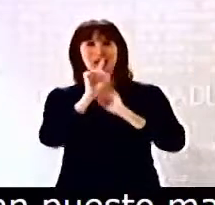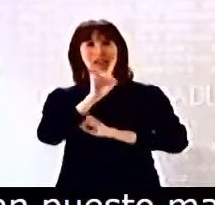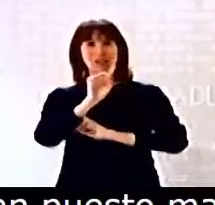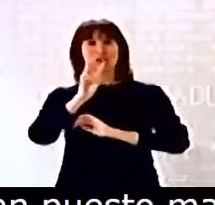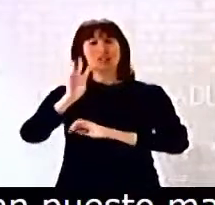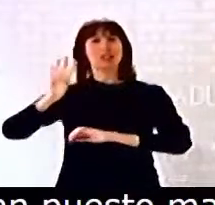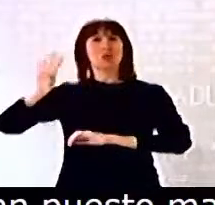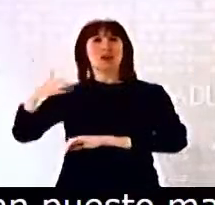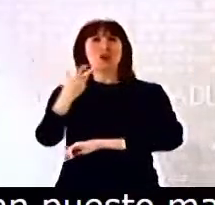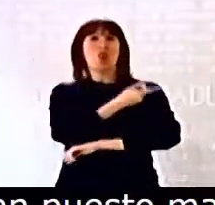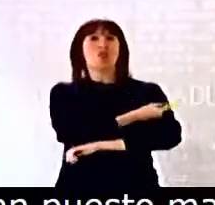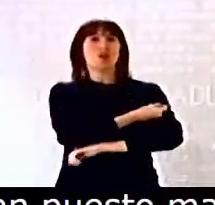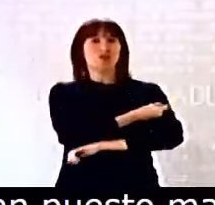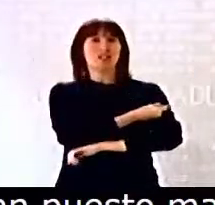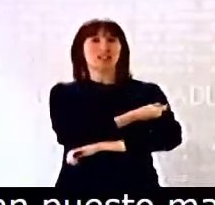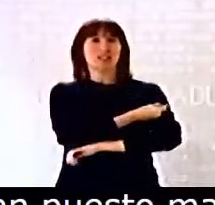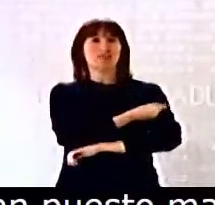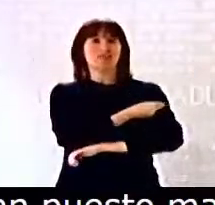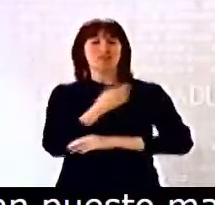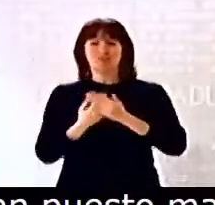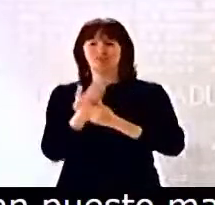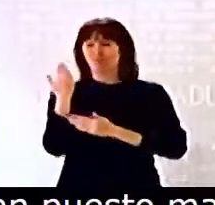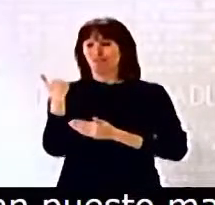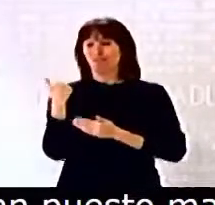3.134 dosis en el último día.